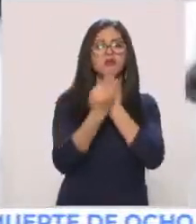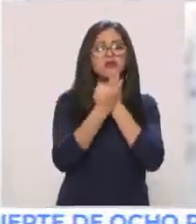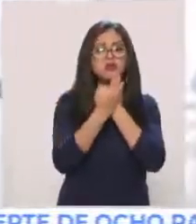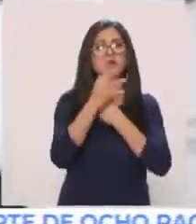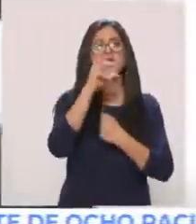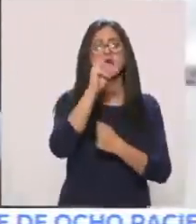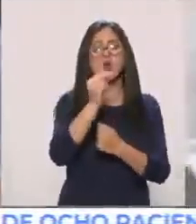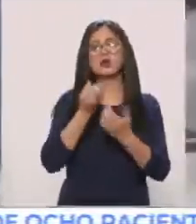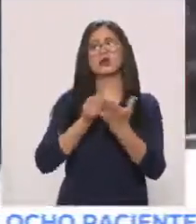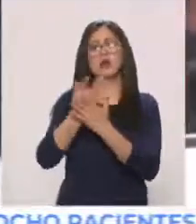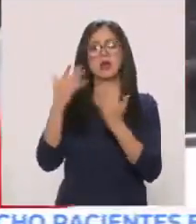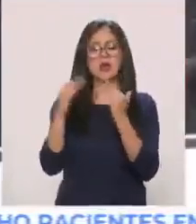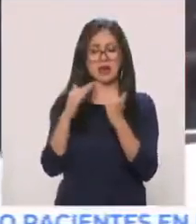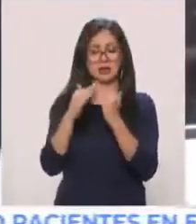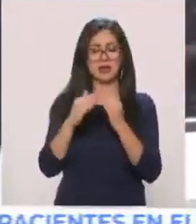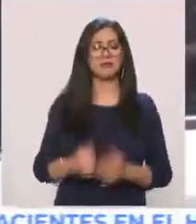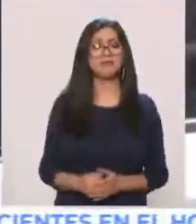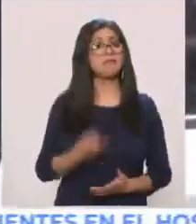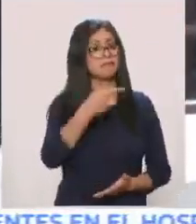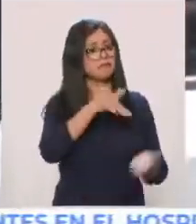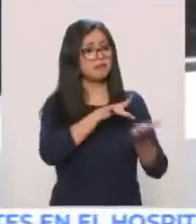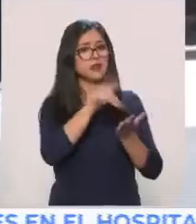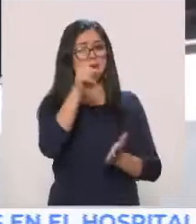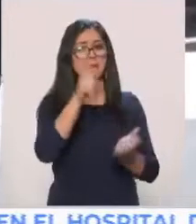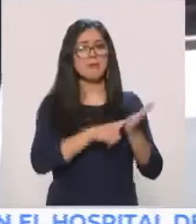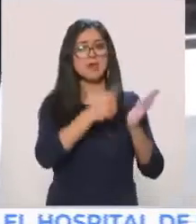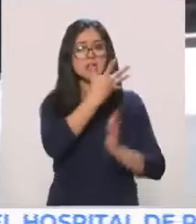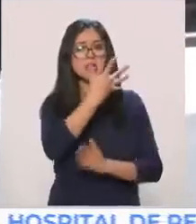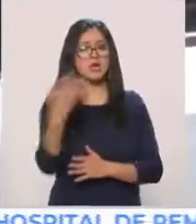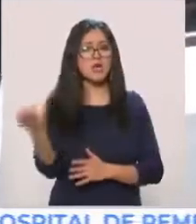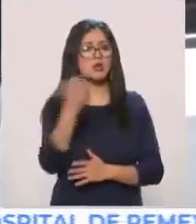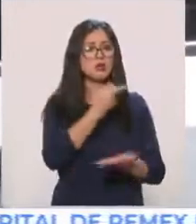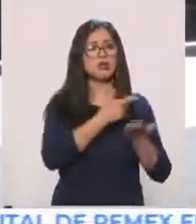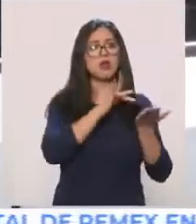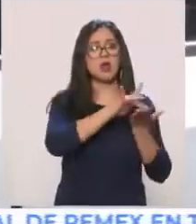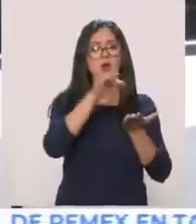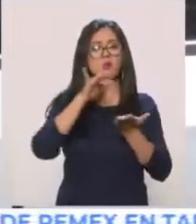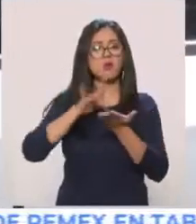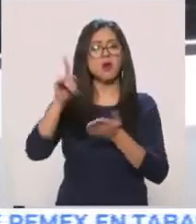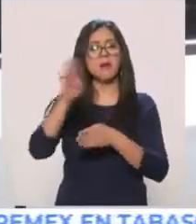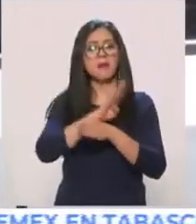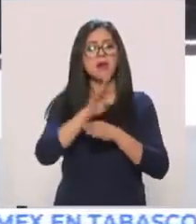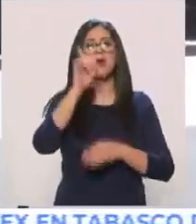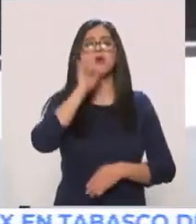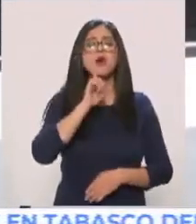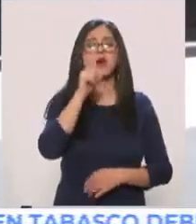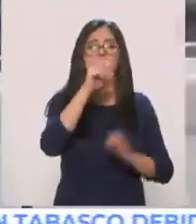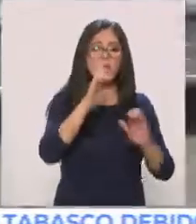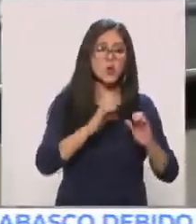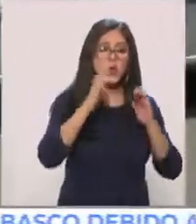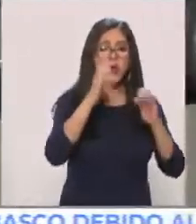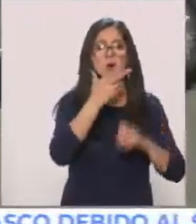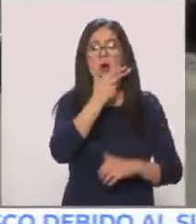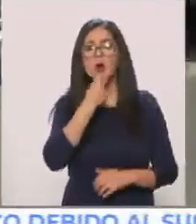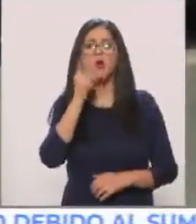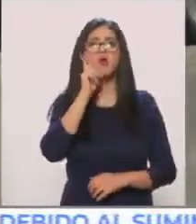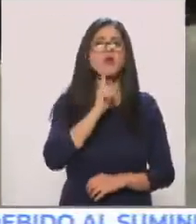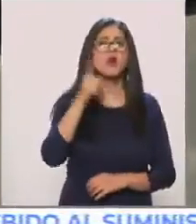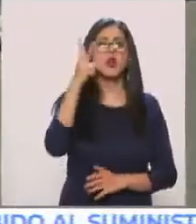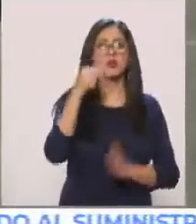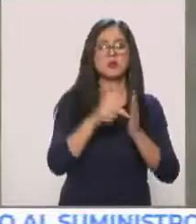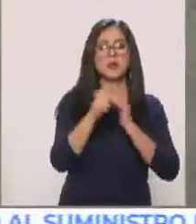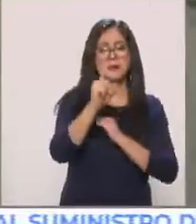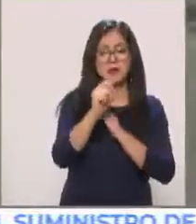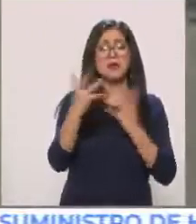el apoyo bimestral de 1,500 pesos a beneficiarios del programa Cuidadores y Cuidadoras 2020, en el que